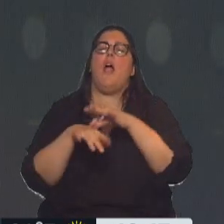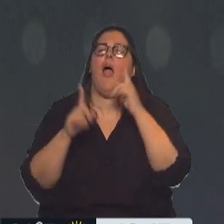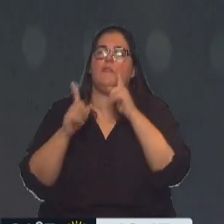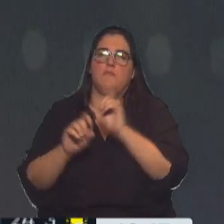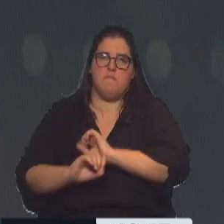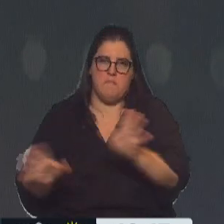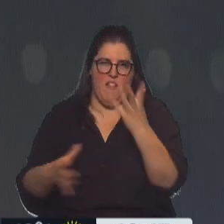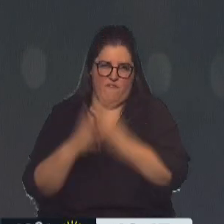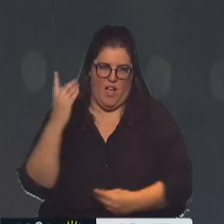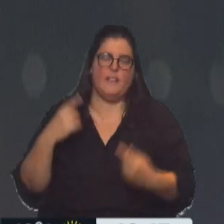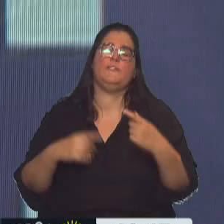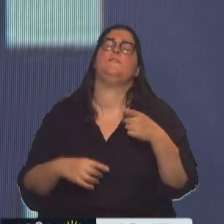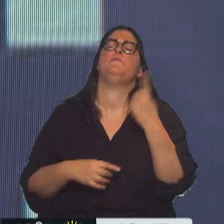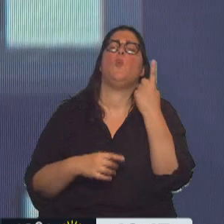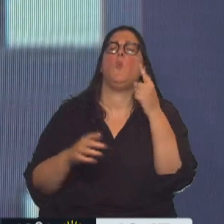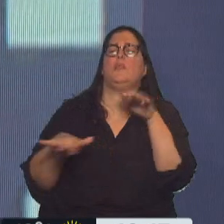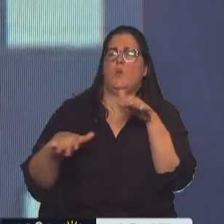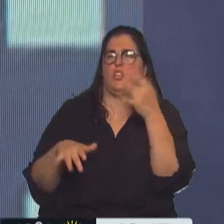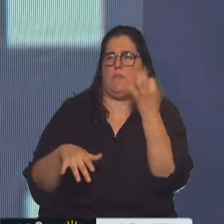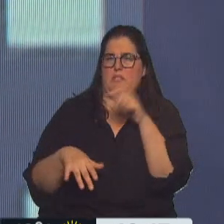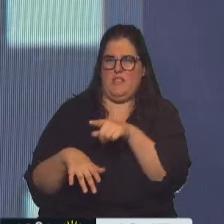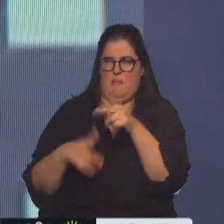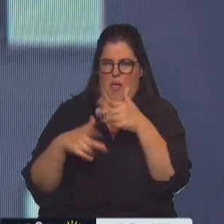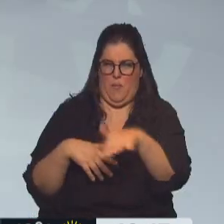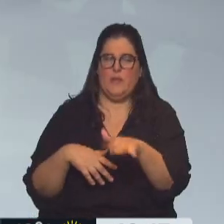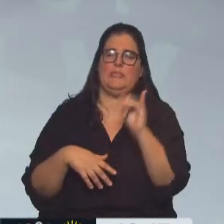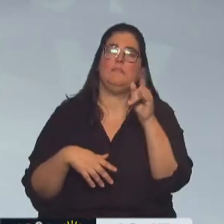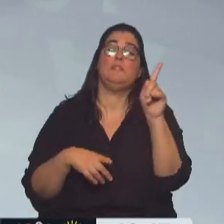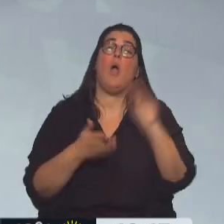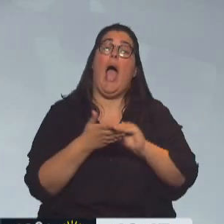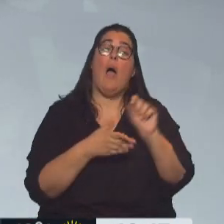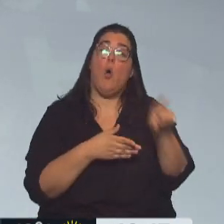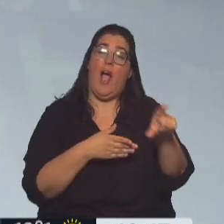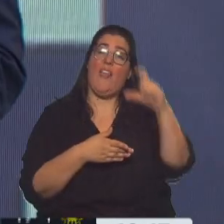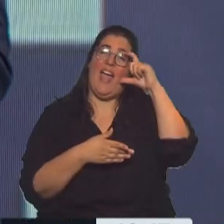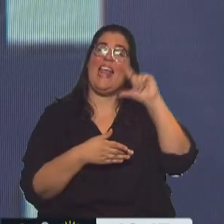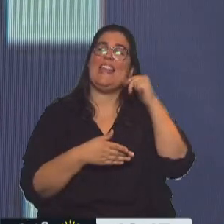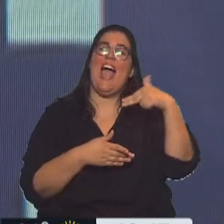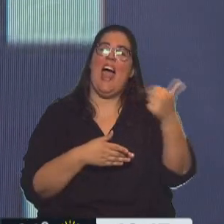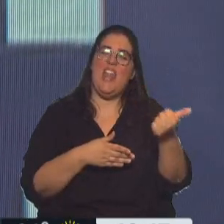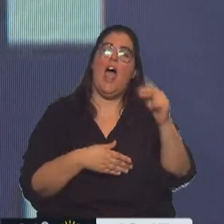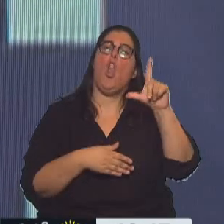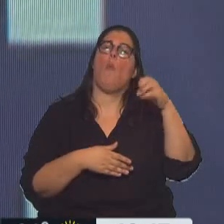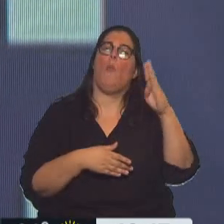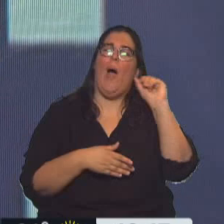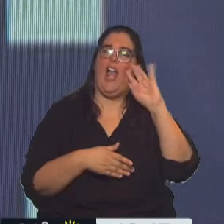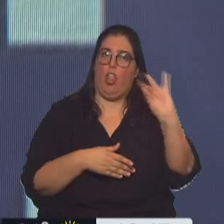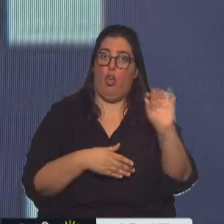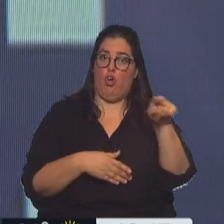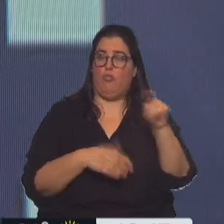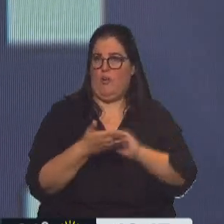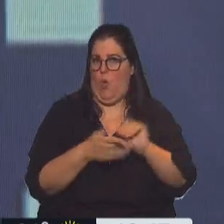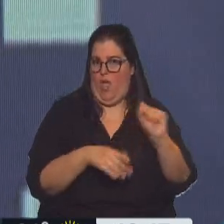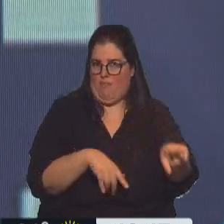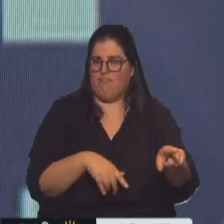un caso puntualmente, Néstor. Sí, a ver, la abogada de este señor Aníbal Lotocchi se llama Ileana Lombardo. Hoy anunció que va a